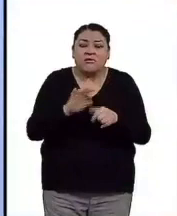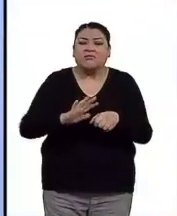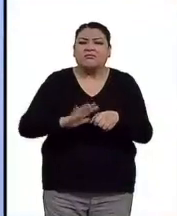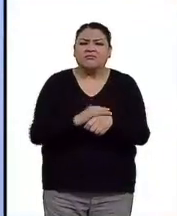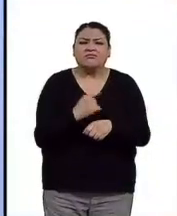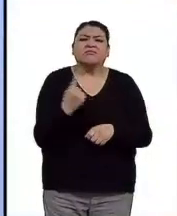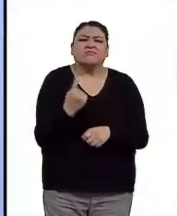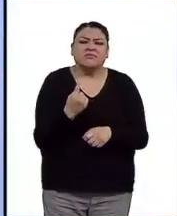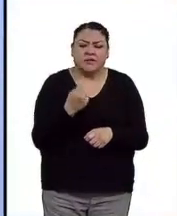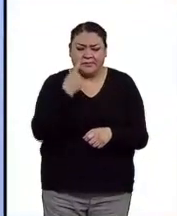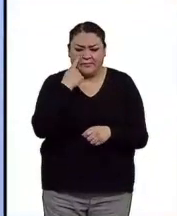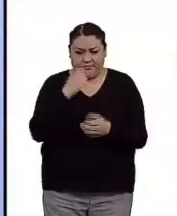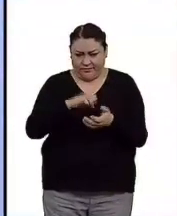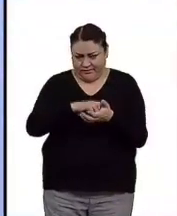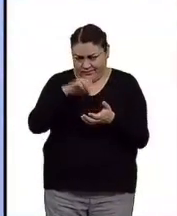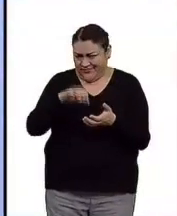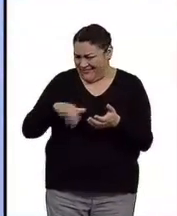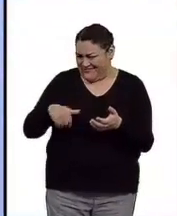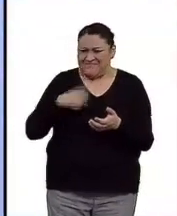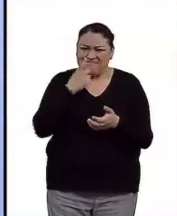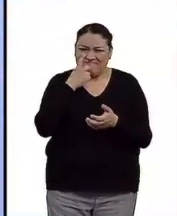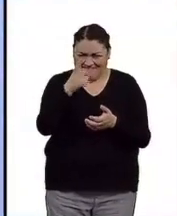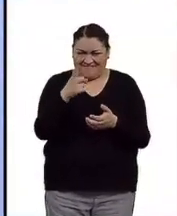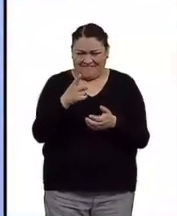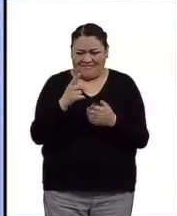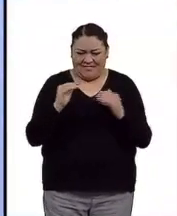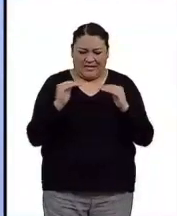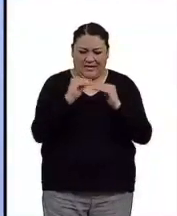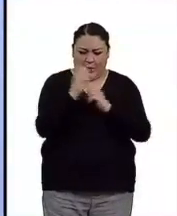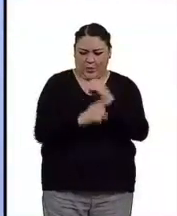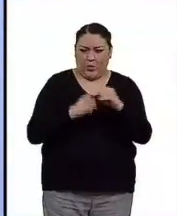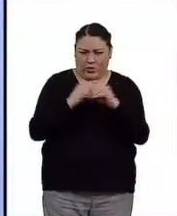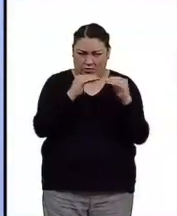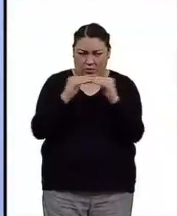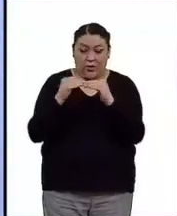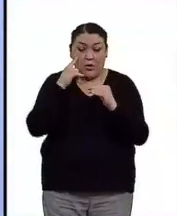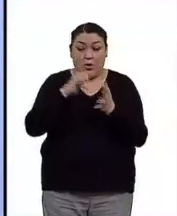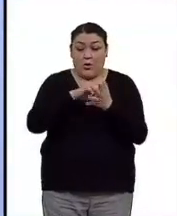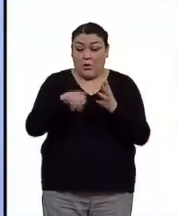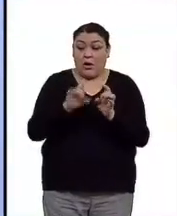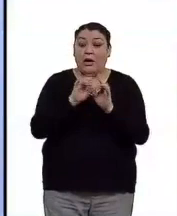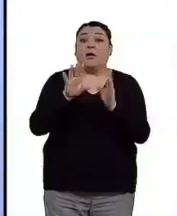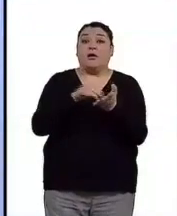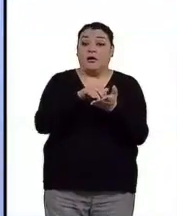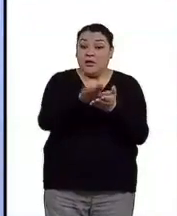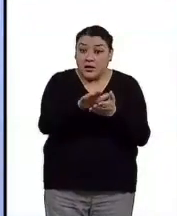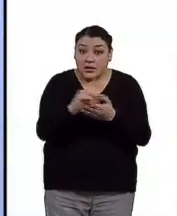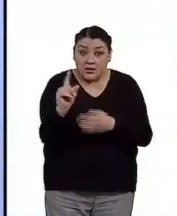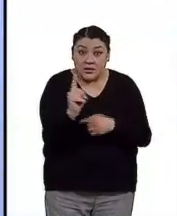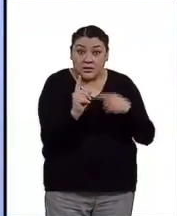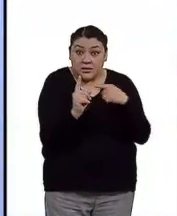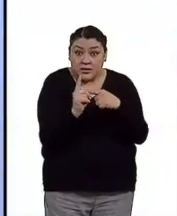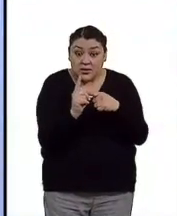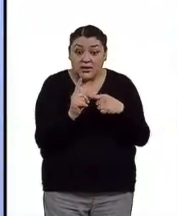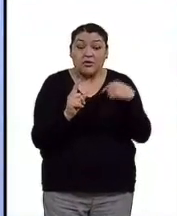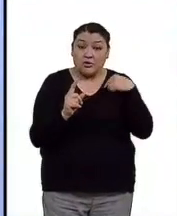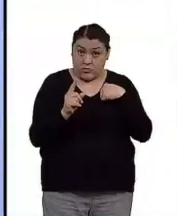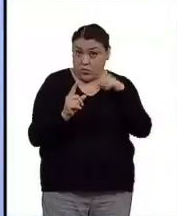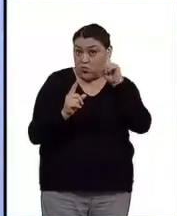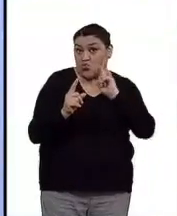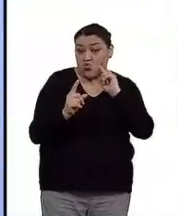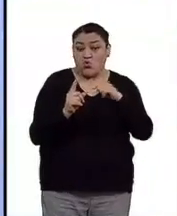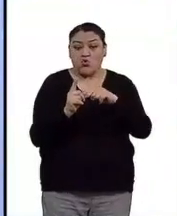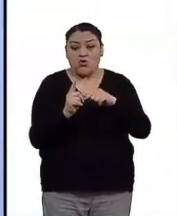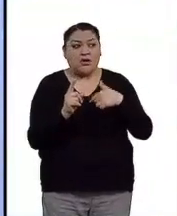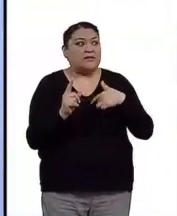en el momento, ¿no?, volvemos a la igualdad sustantiva, ¿no?, en el momento en que ocurren los hechos, en el momento en que a mí me despiden, yo como mujer me